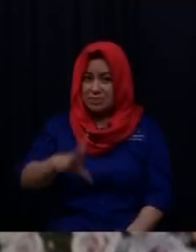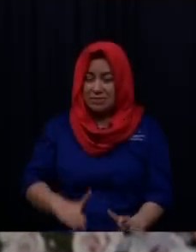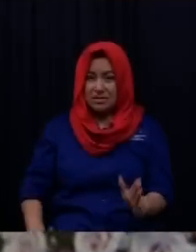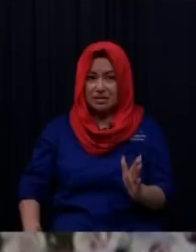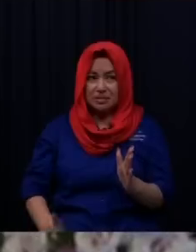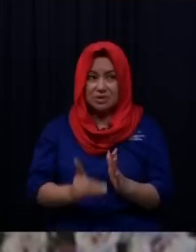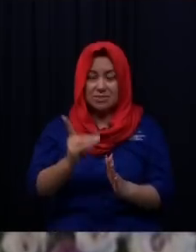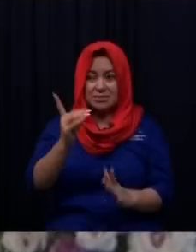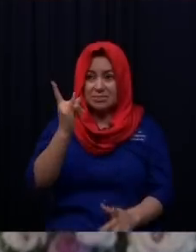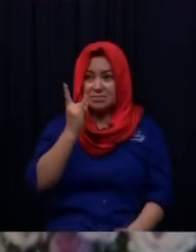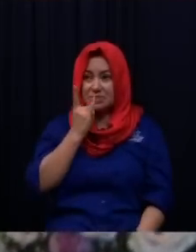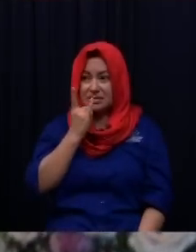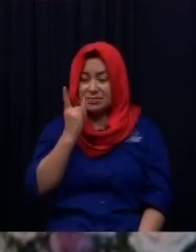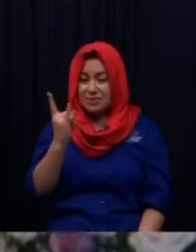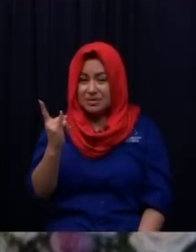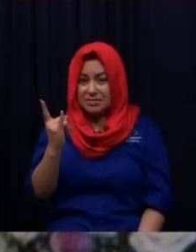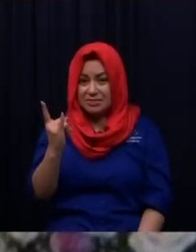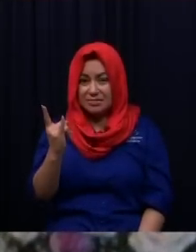aquellos